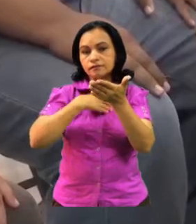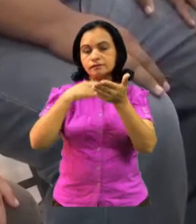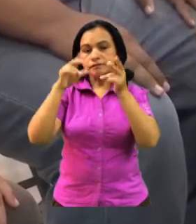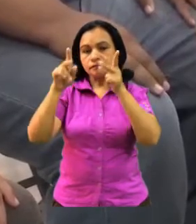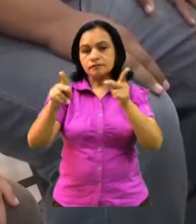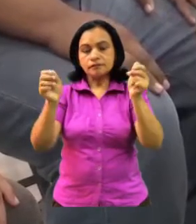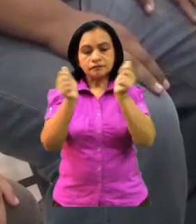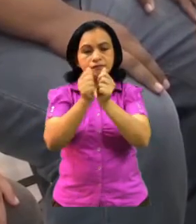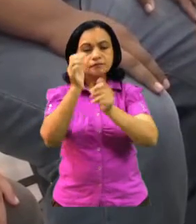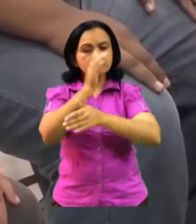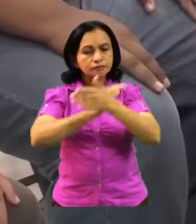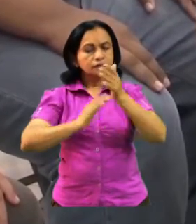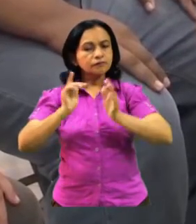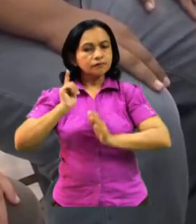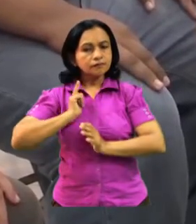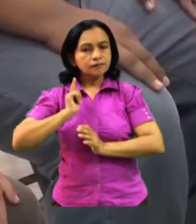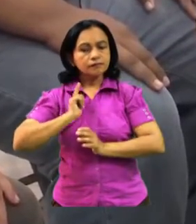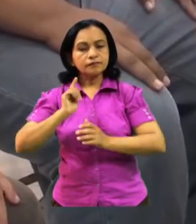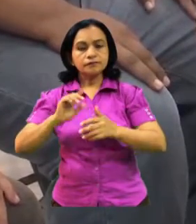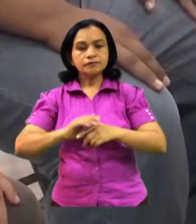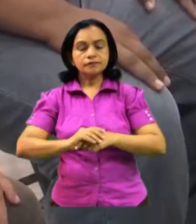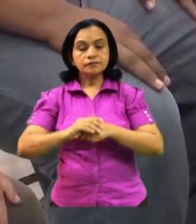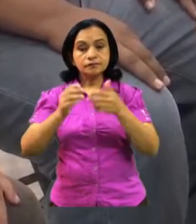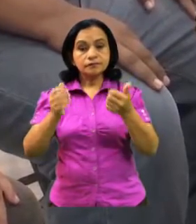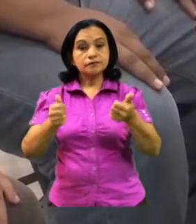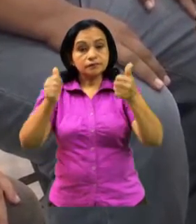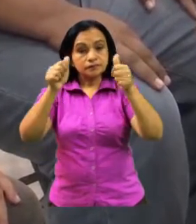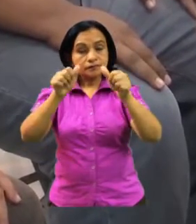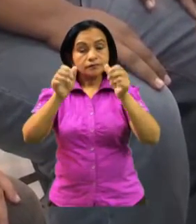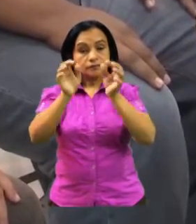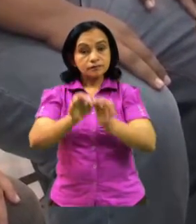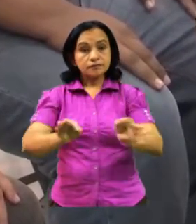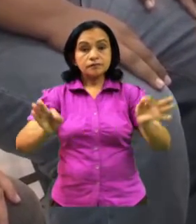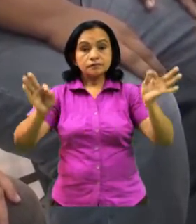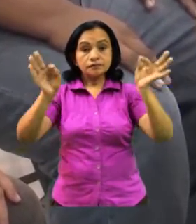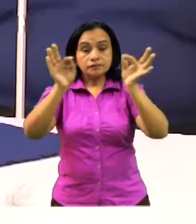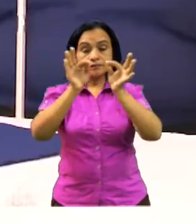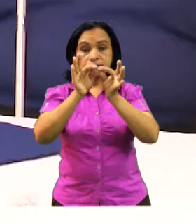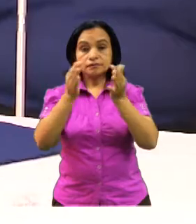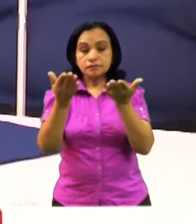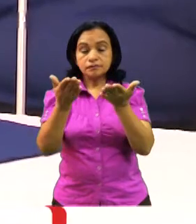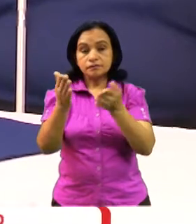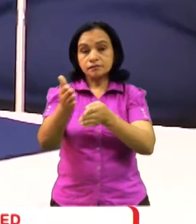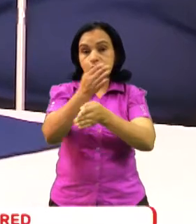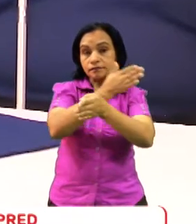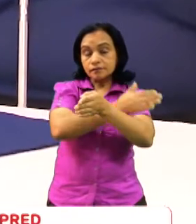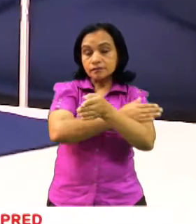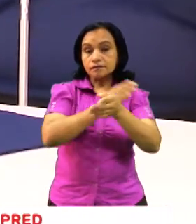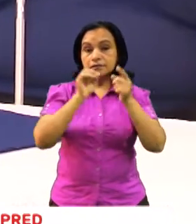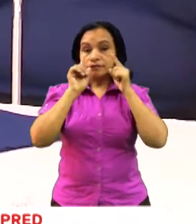las personas con discapacidad. Esto determina, pues, digamos, prevé, pues, digamos, algunas